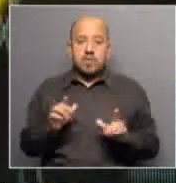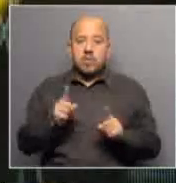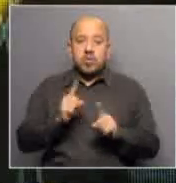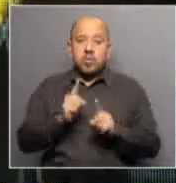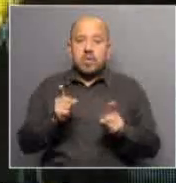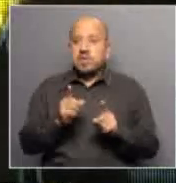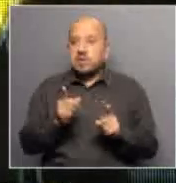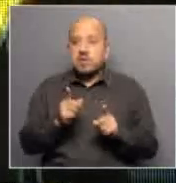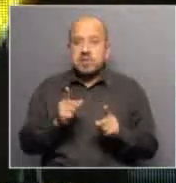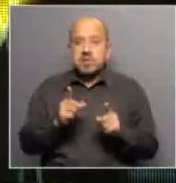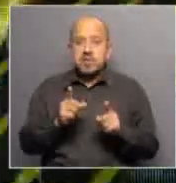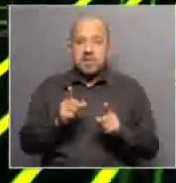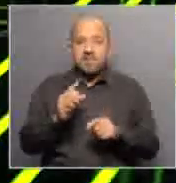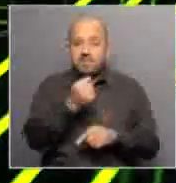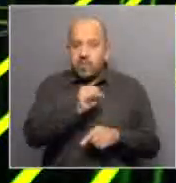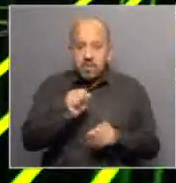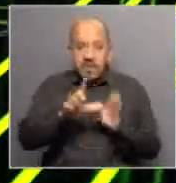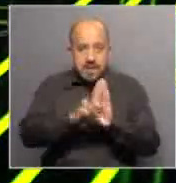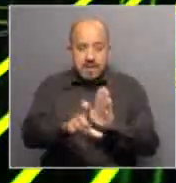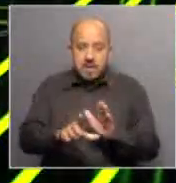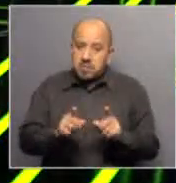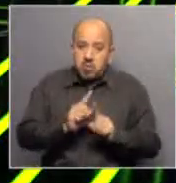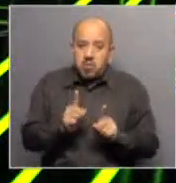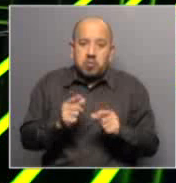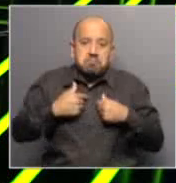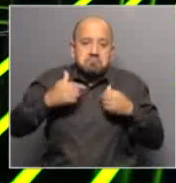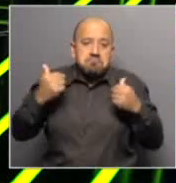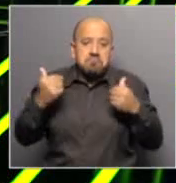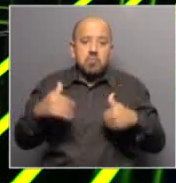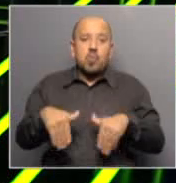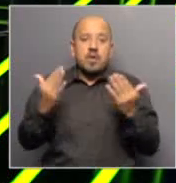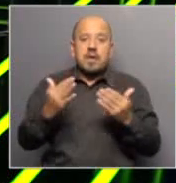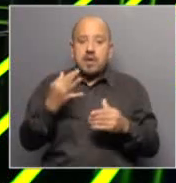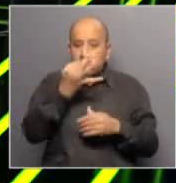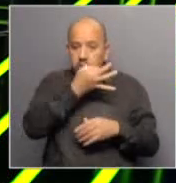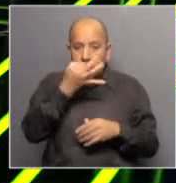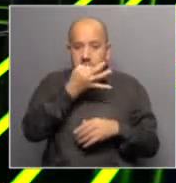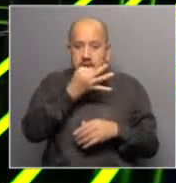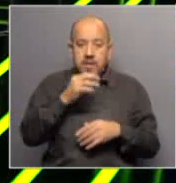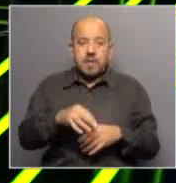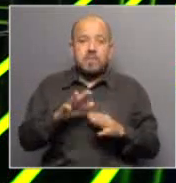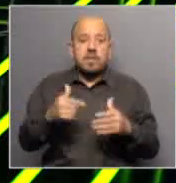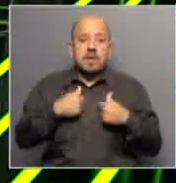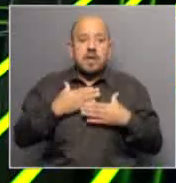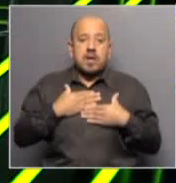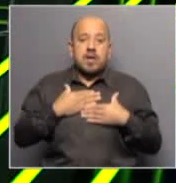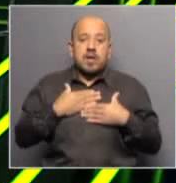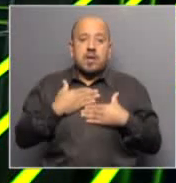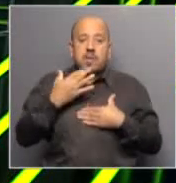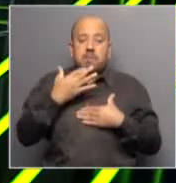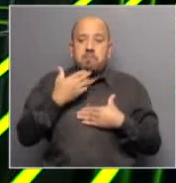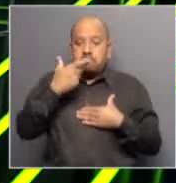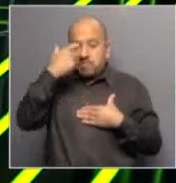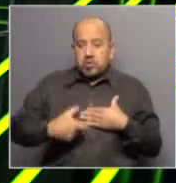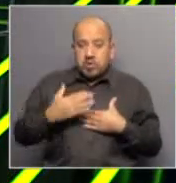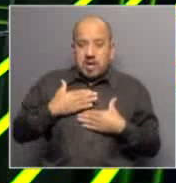delito tener una dosis de cualquier droga, no solamente de cannabis, para uso personal. Eso es